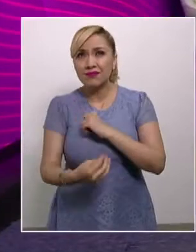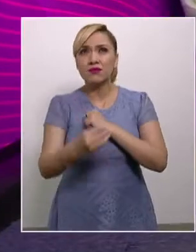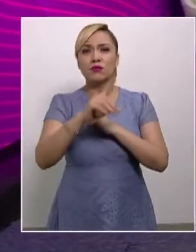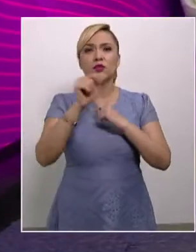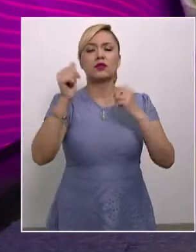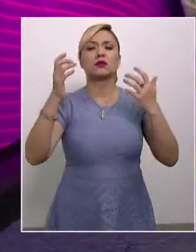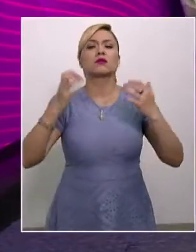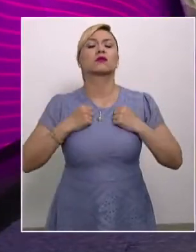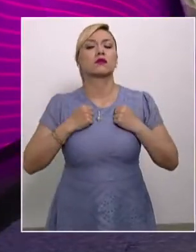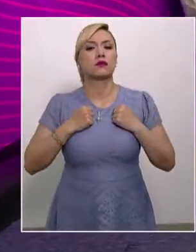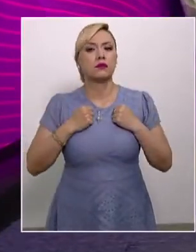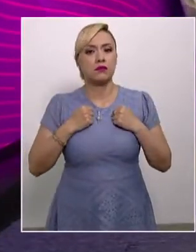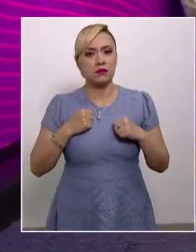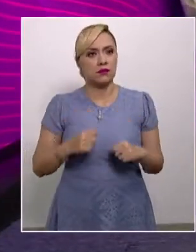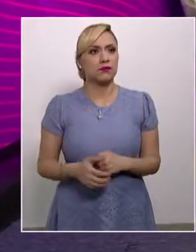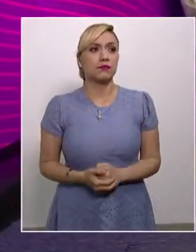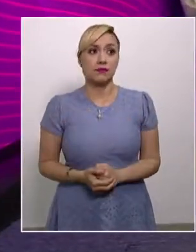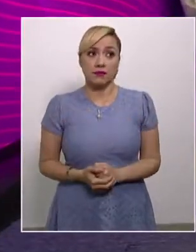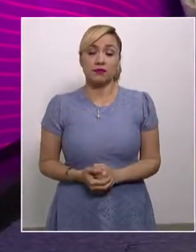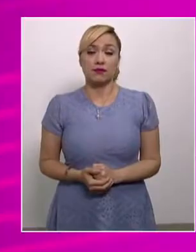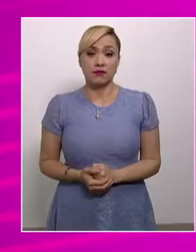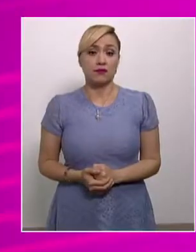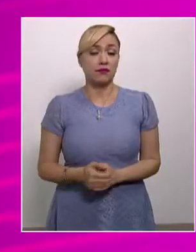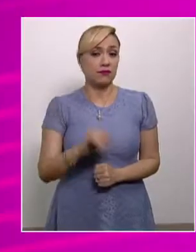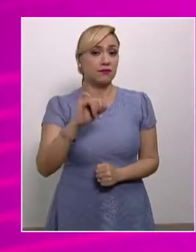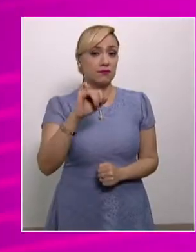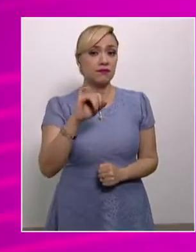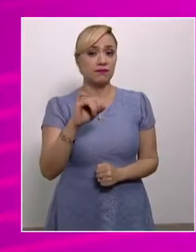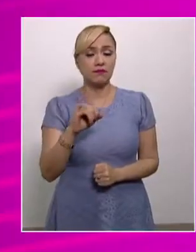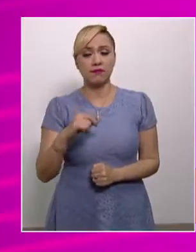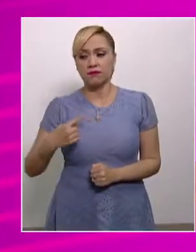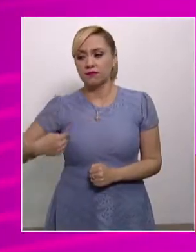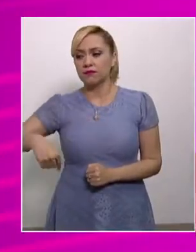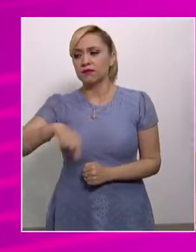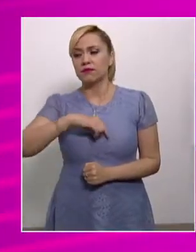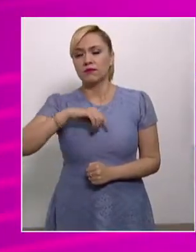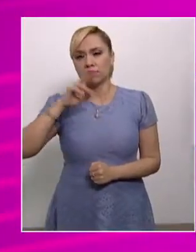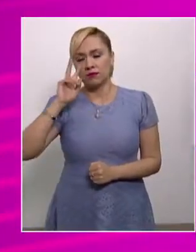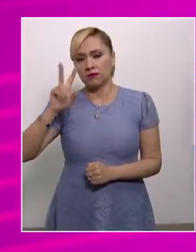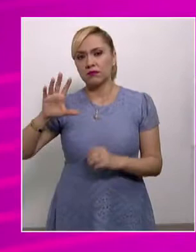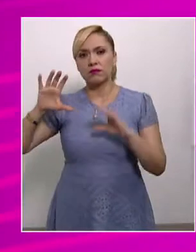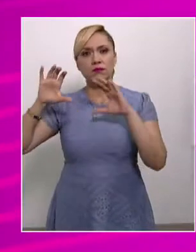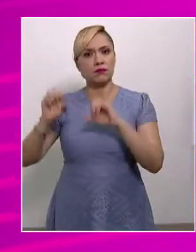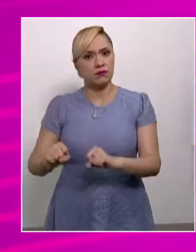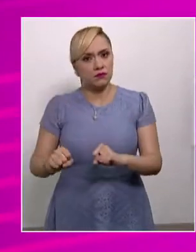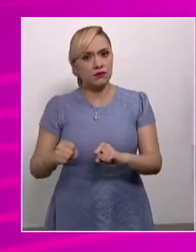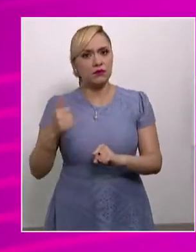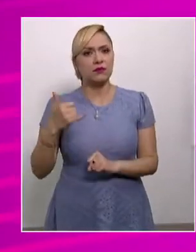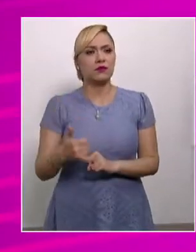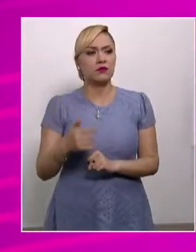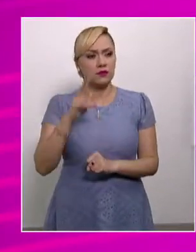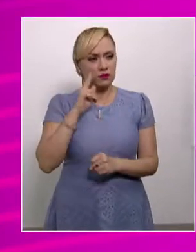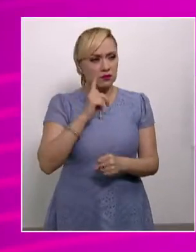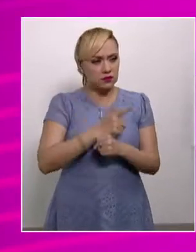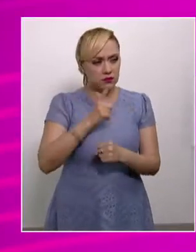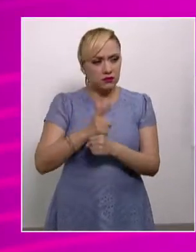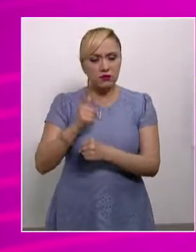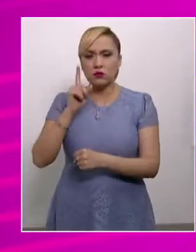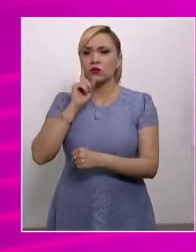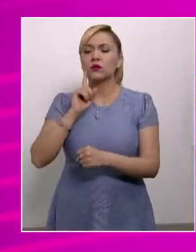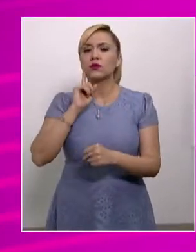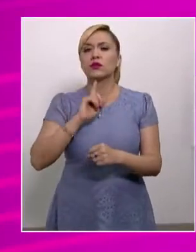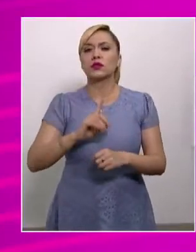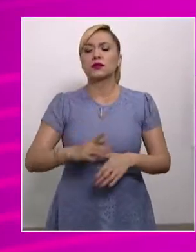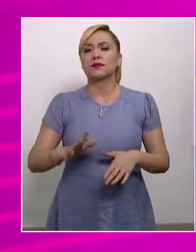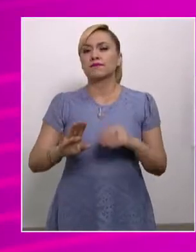han visto? Sí, para nosotros hemos tratado también el tema de la detención y lo que hemos visto ha sido mujeres